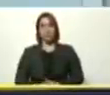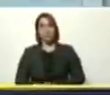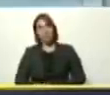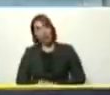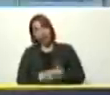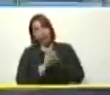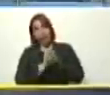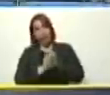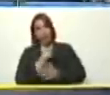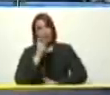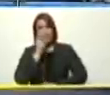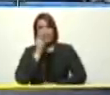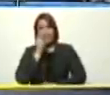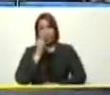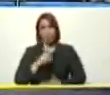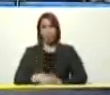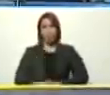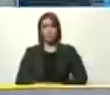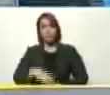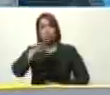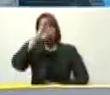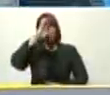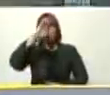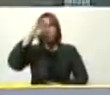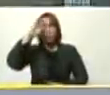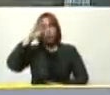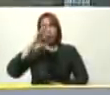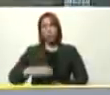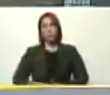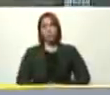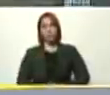compañero Diosdado Cabello Rondón,